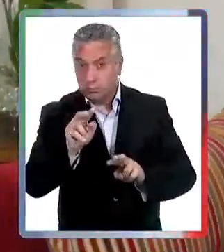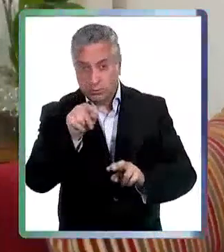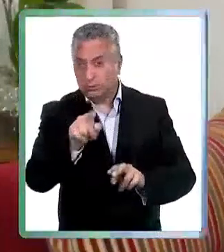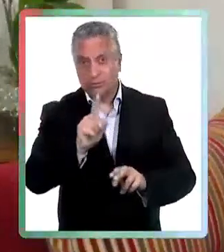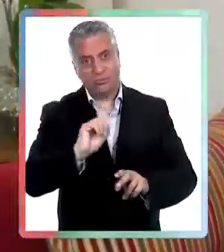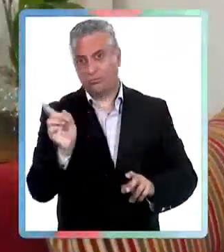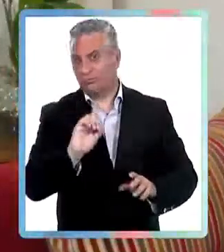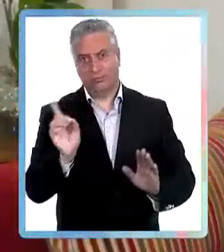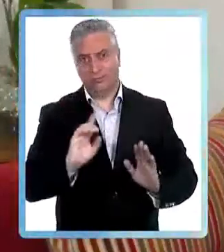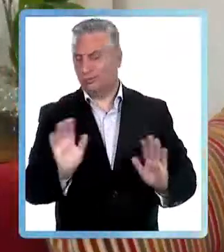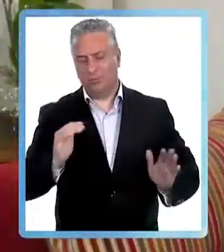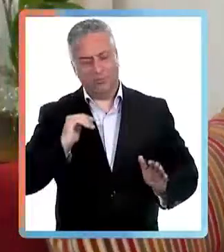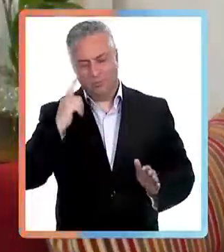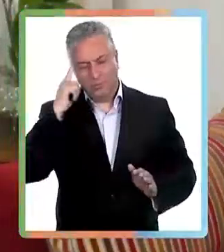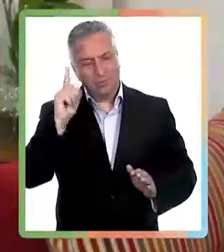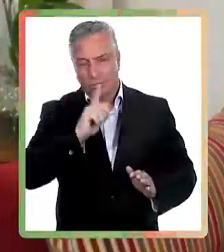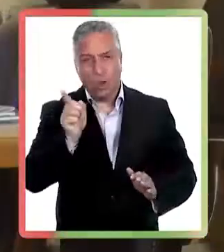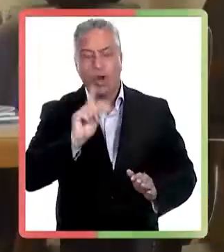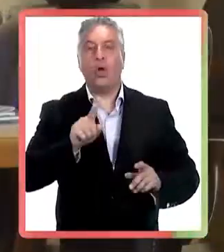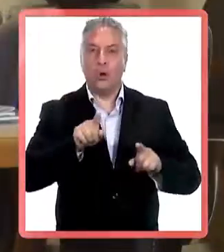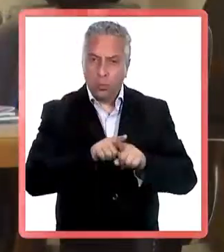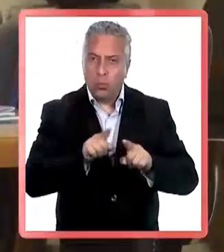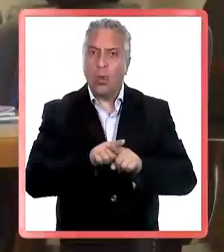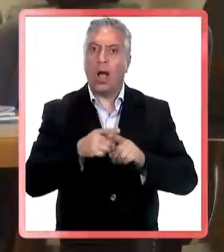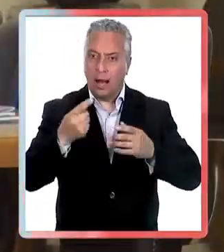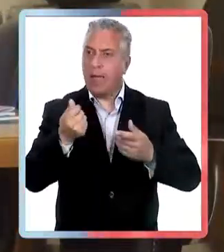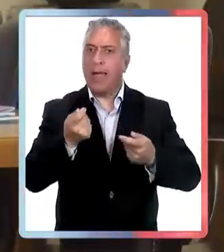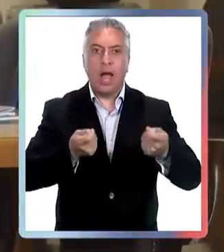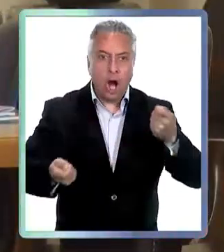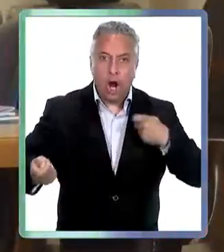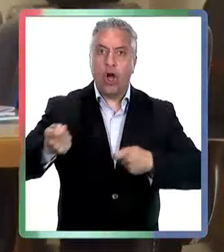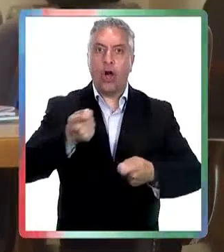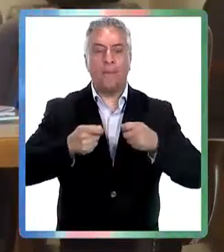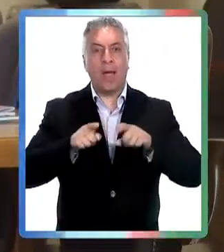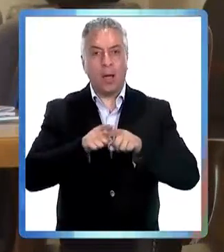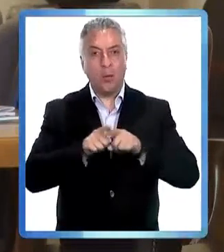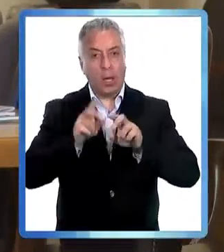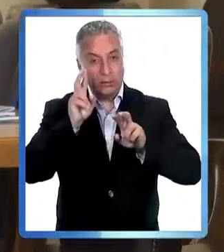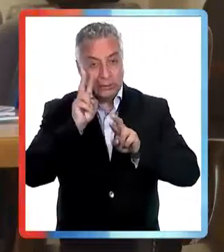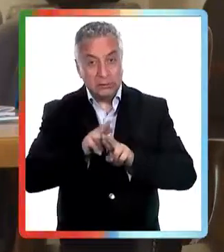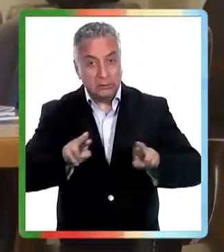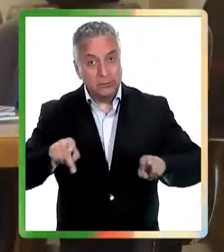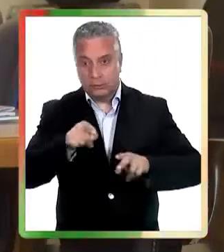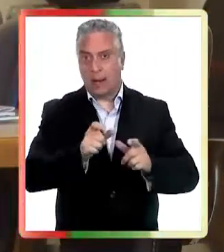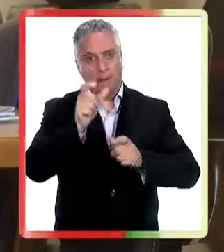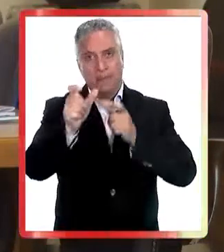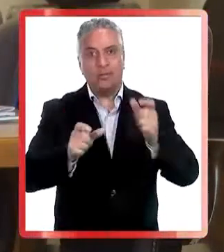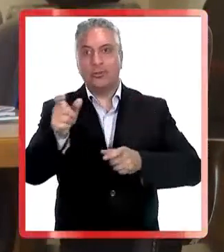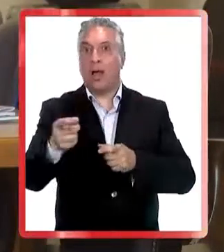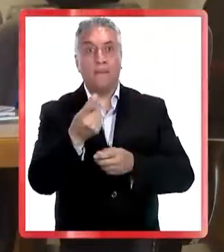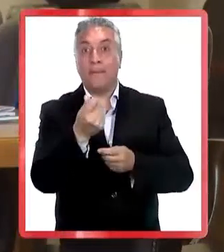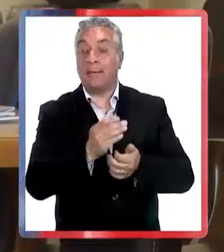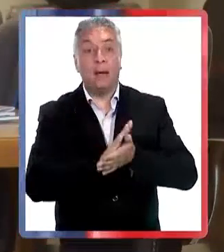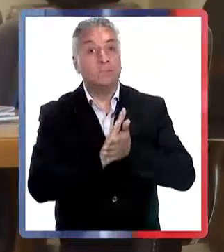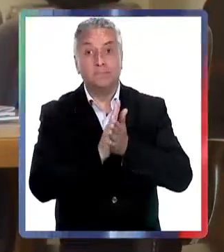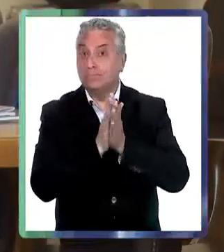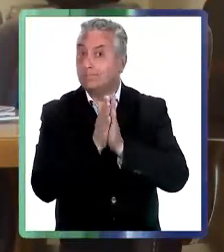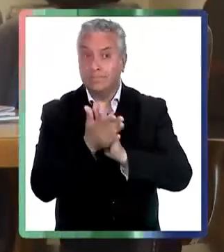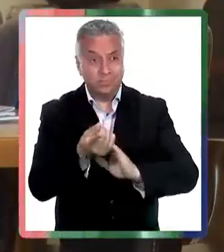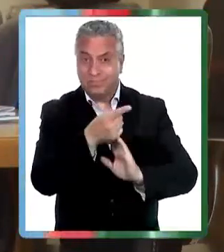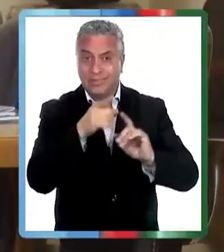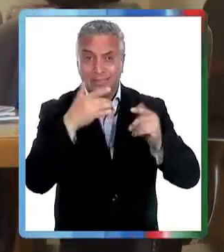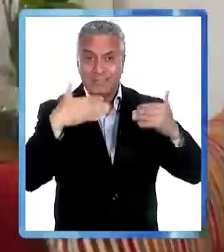eso porque estamos justamente para aliviar la situación económica, porque esas personas no van a tener, ya no les queda cuenta